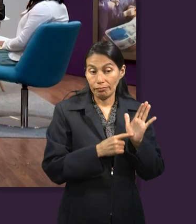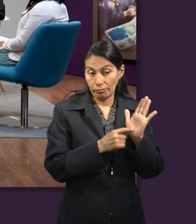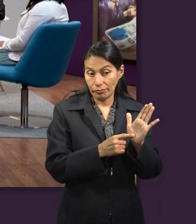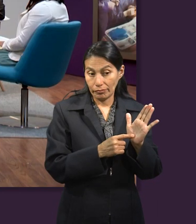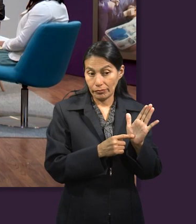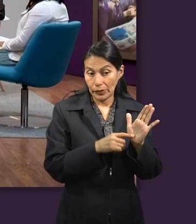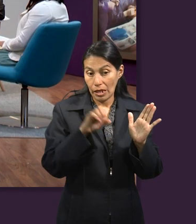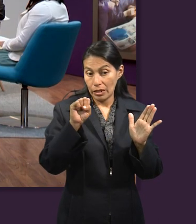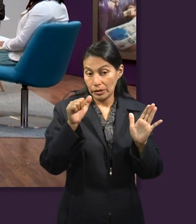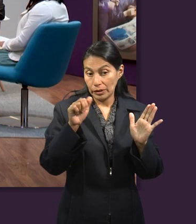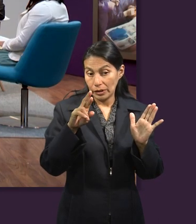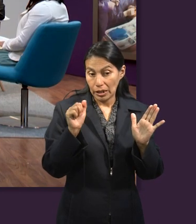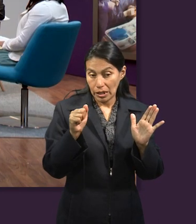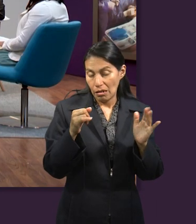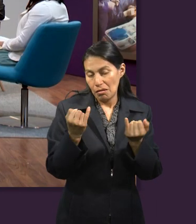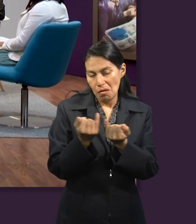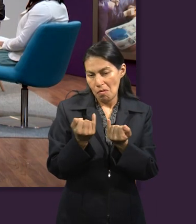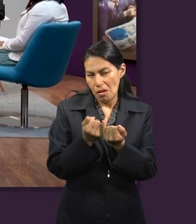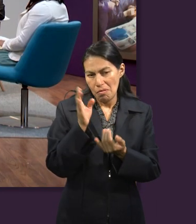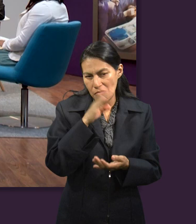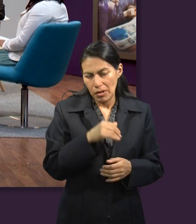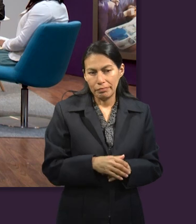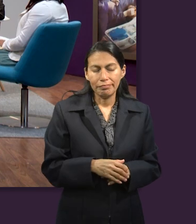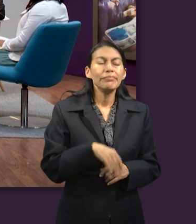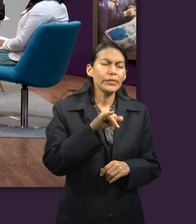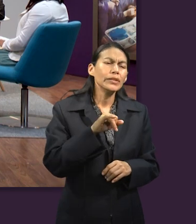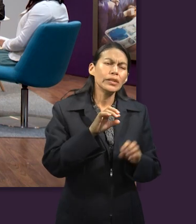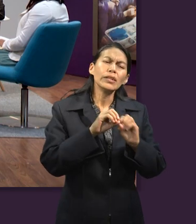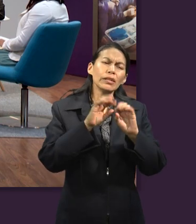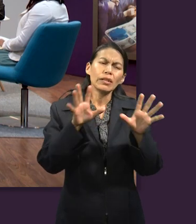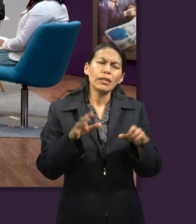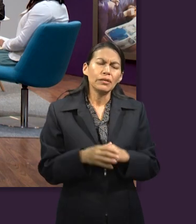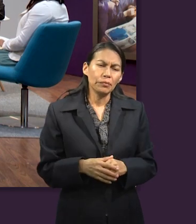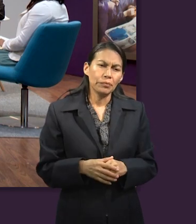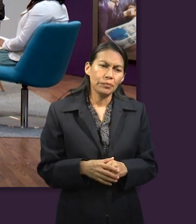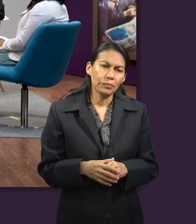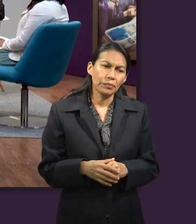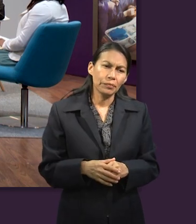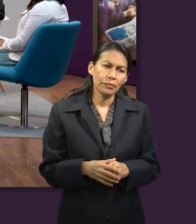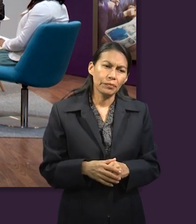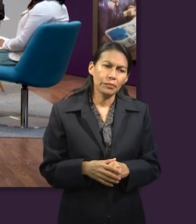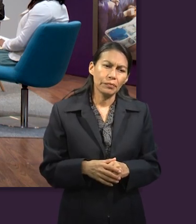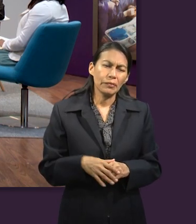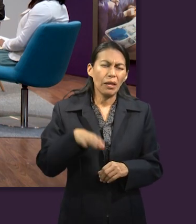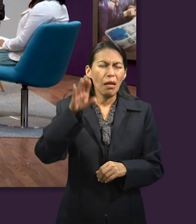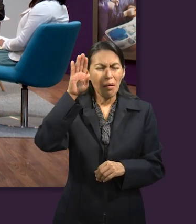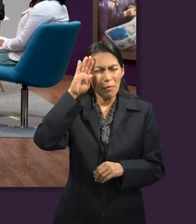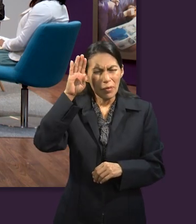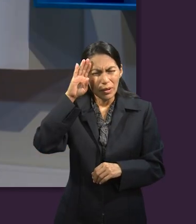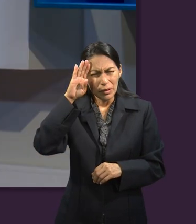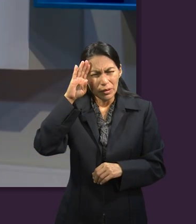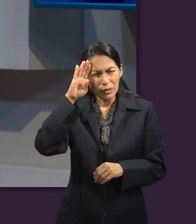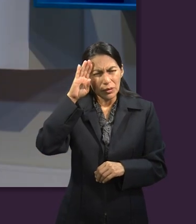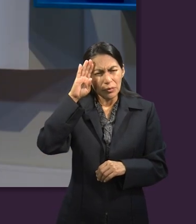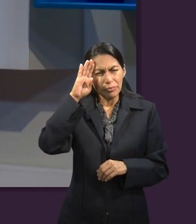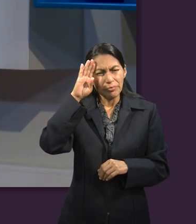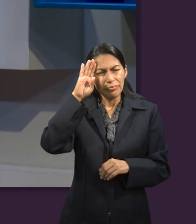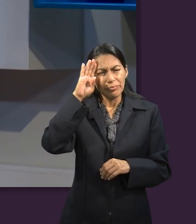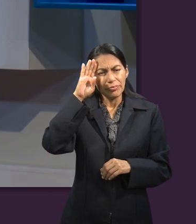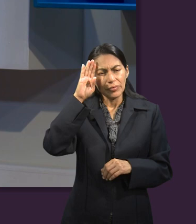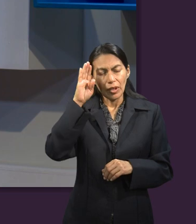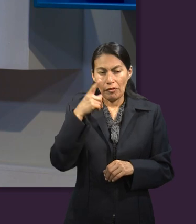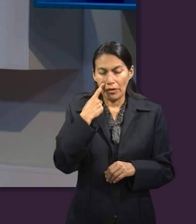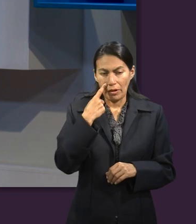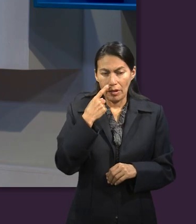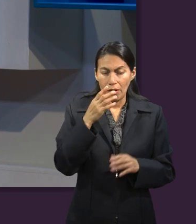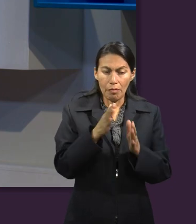muestran que también a su esposa se vio bastante afectada claro que sí verdad incluso a mí me parece algo muy curioso